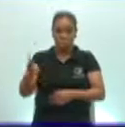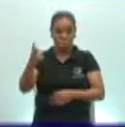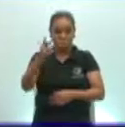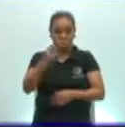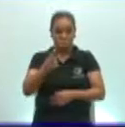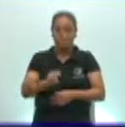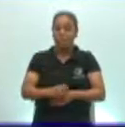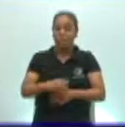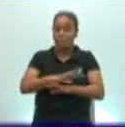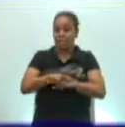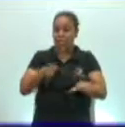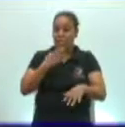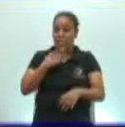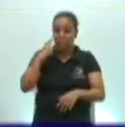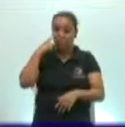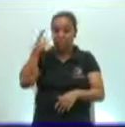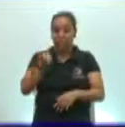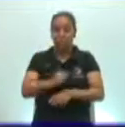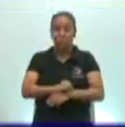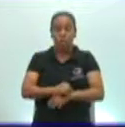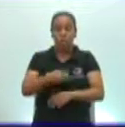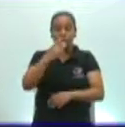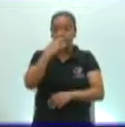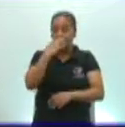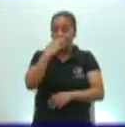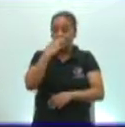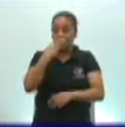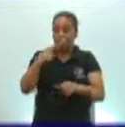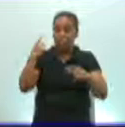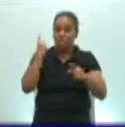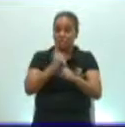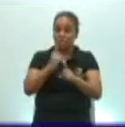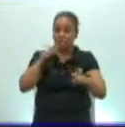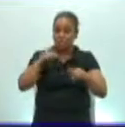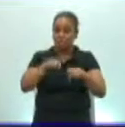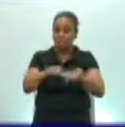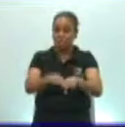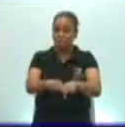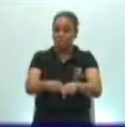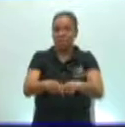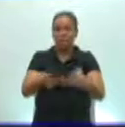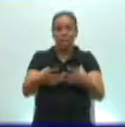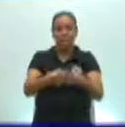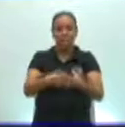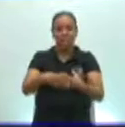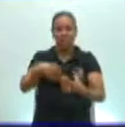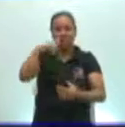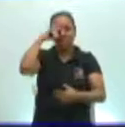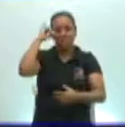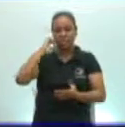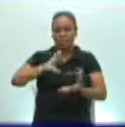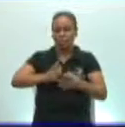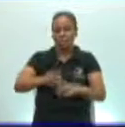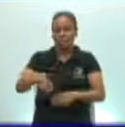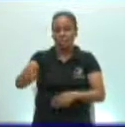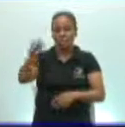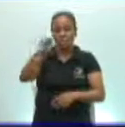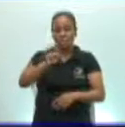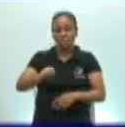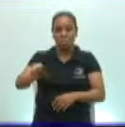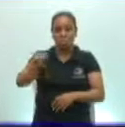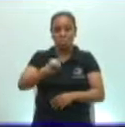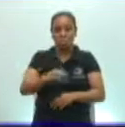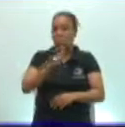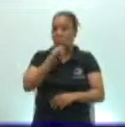como ya vimos, los átomos de oxígeno se encuentran unidos entre sí, formando dichas moléculas. Podemos